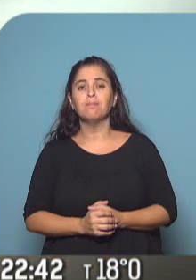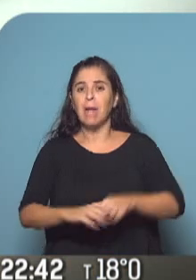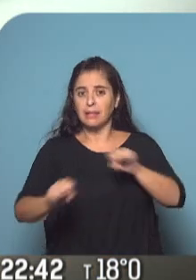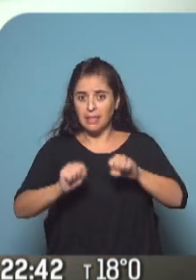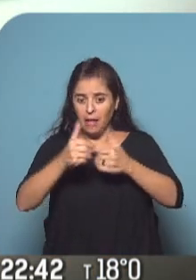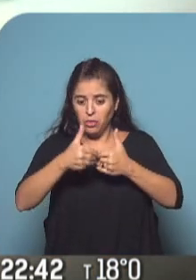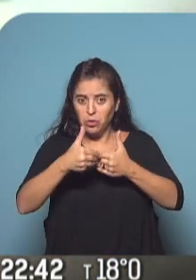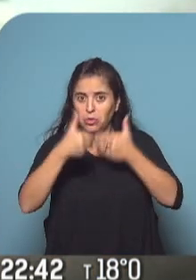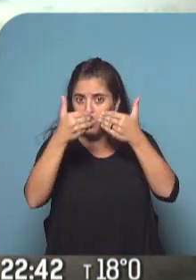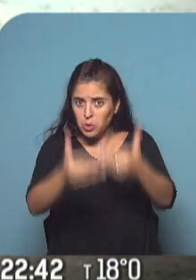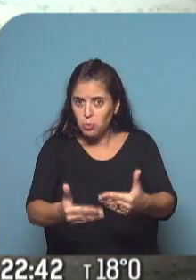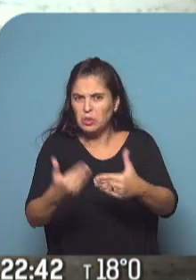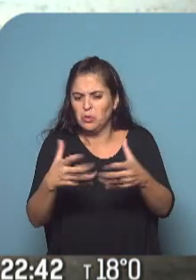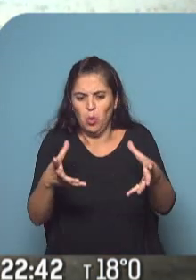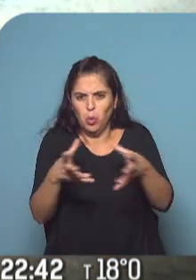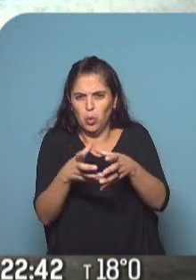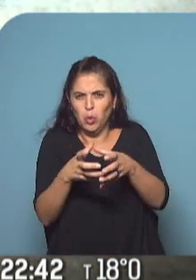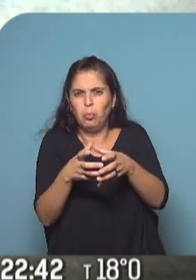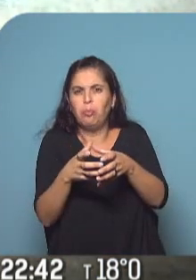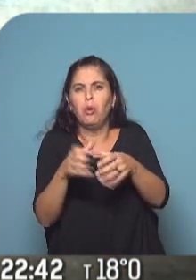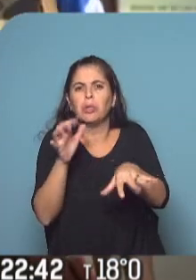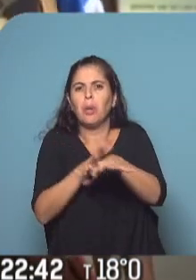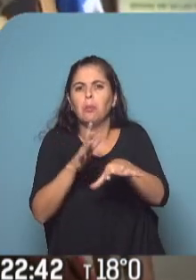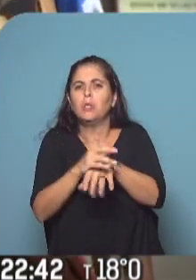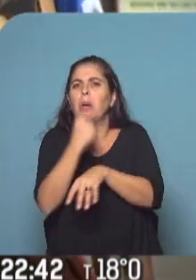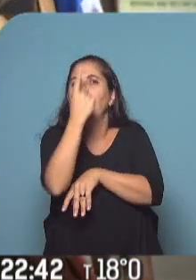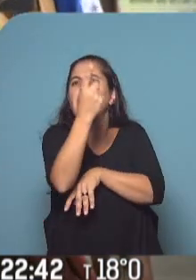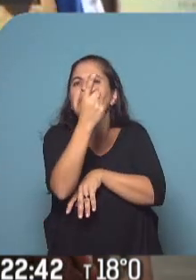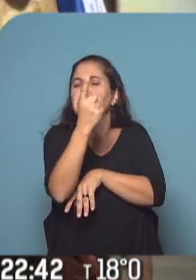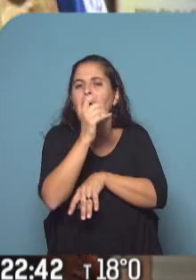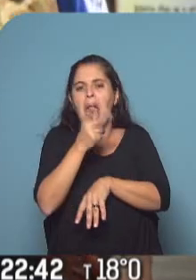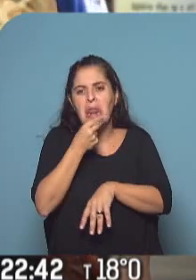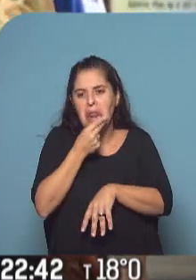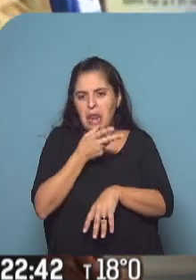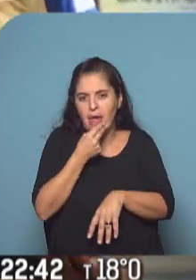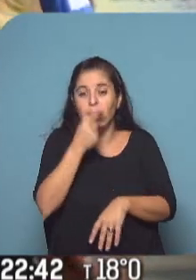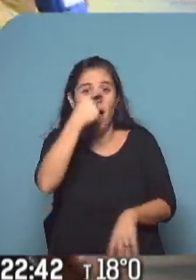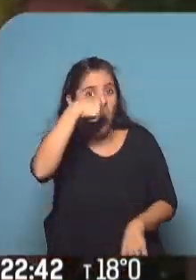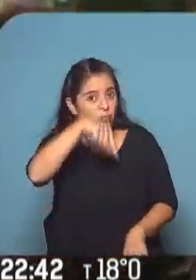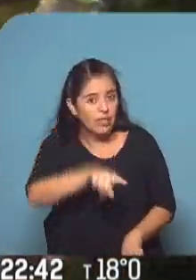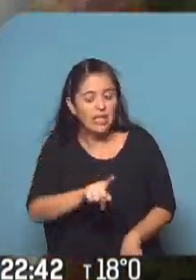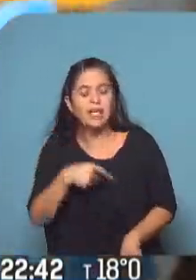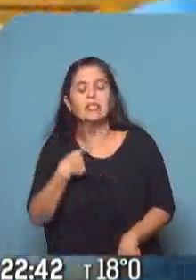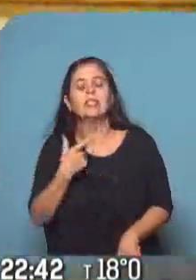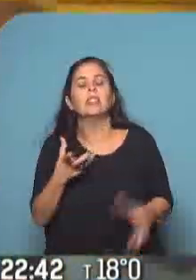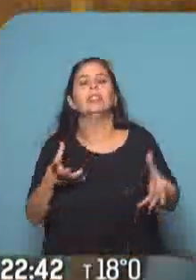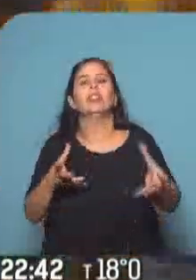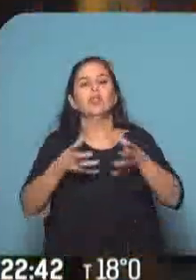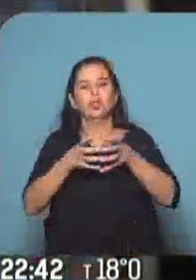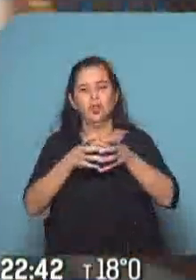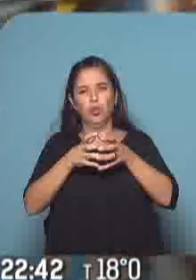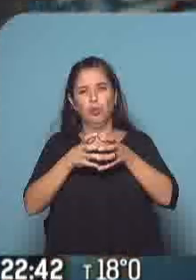que ningún grupo se atribuyó los atentados, la organización Estado Islámico reivindicó la operación a través de su